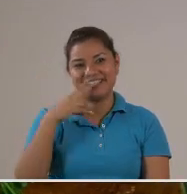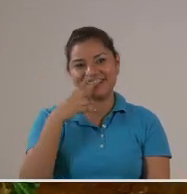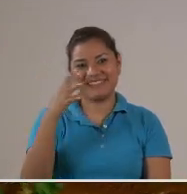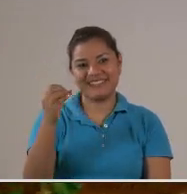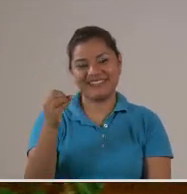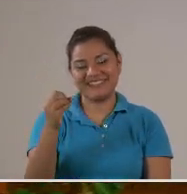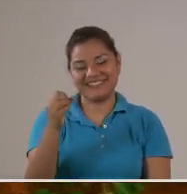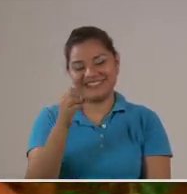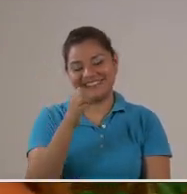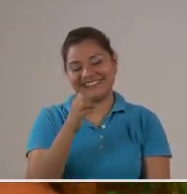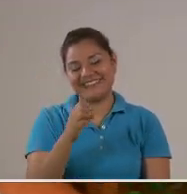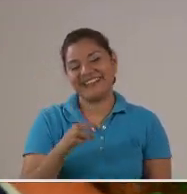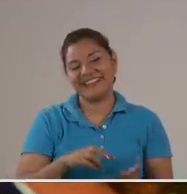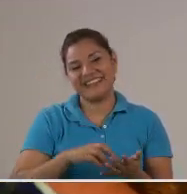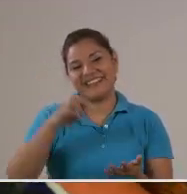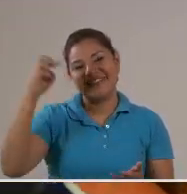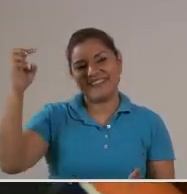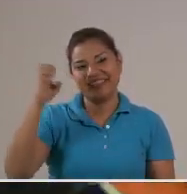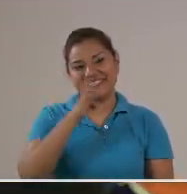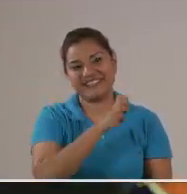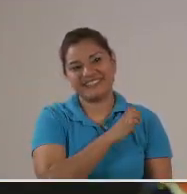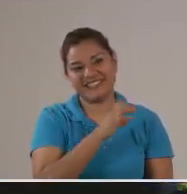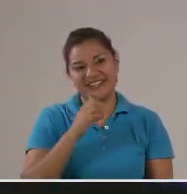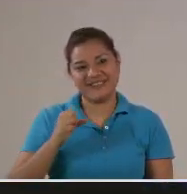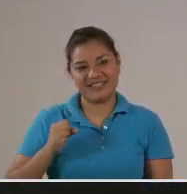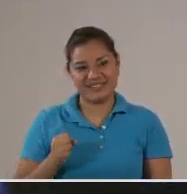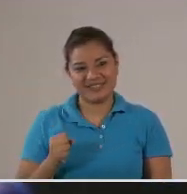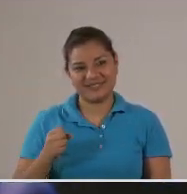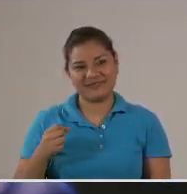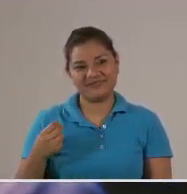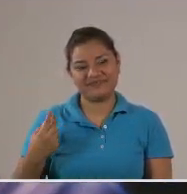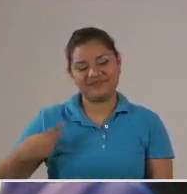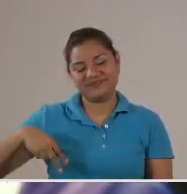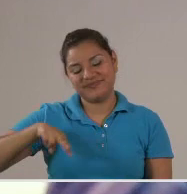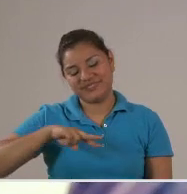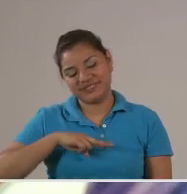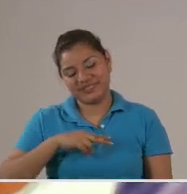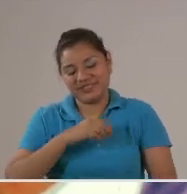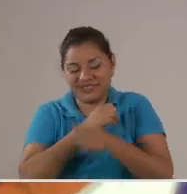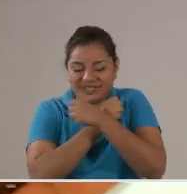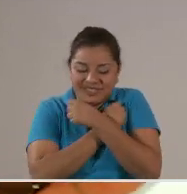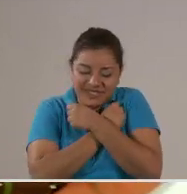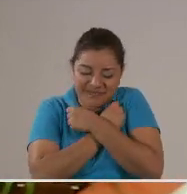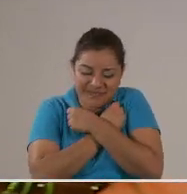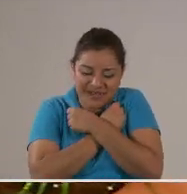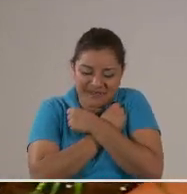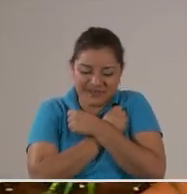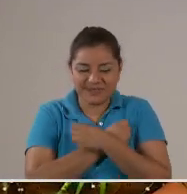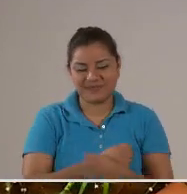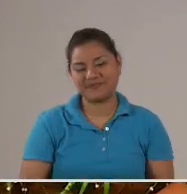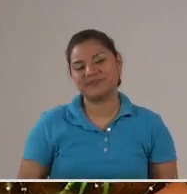bendiga los amamos son nuestros y nosotros de